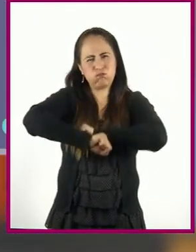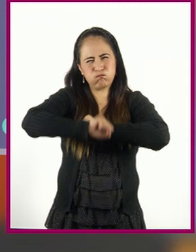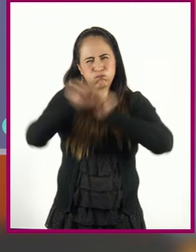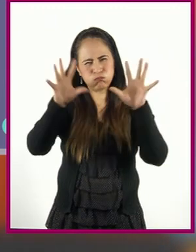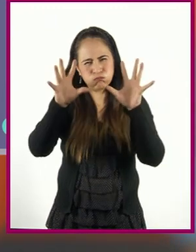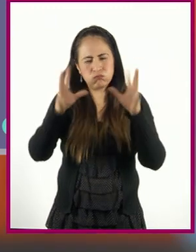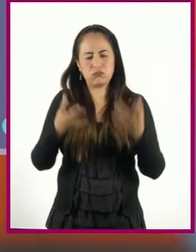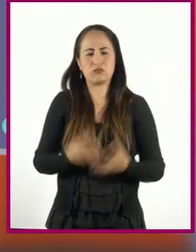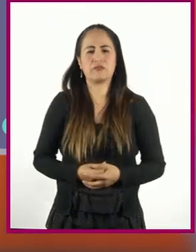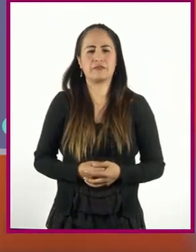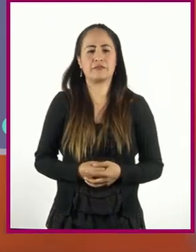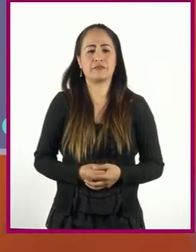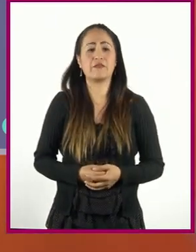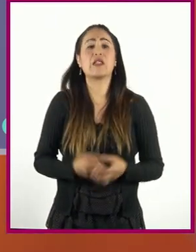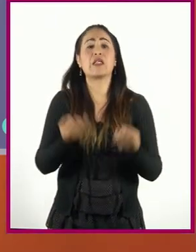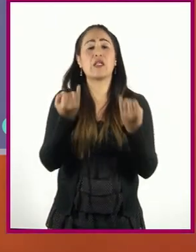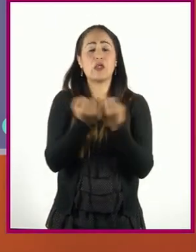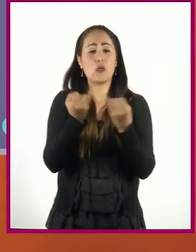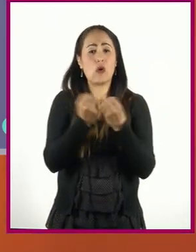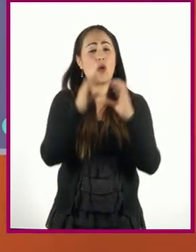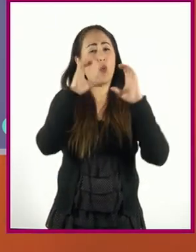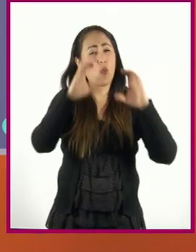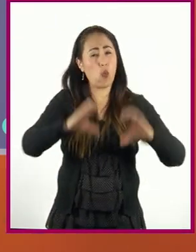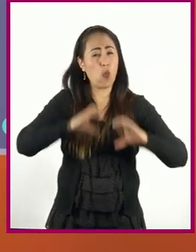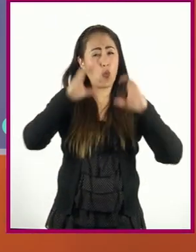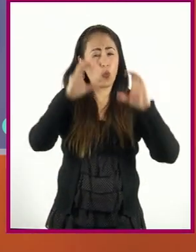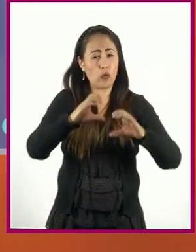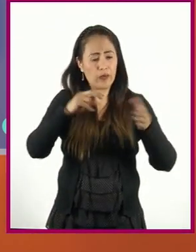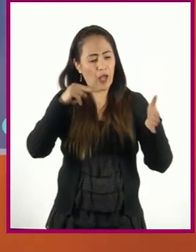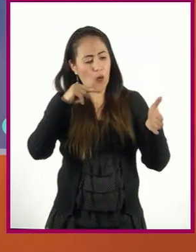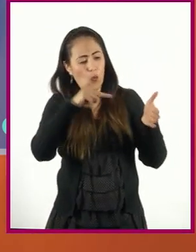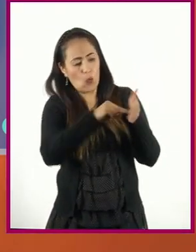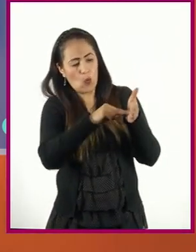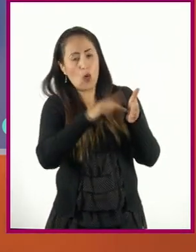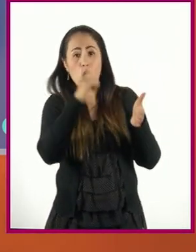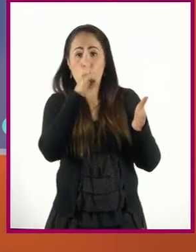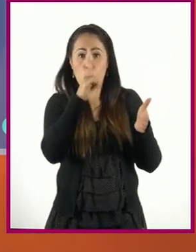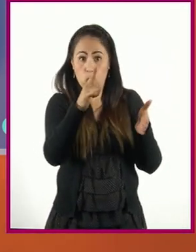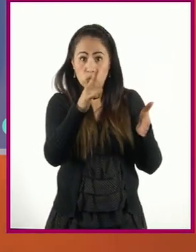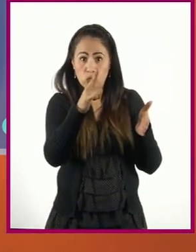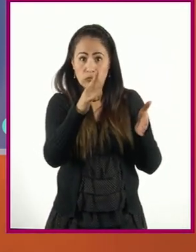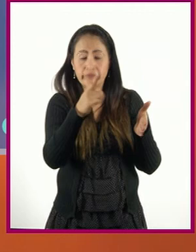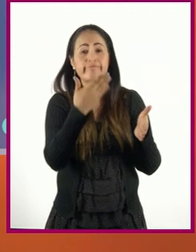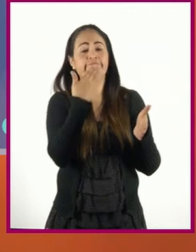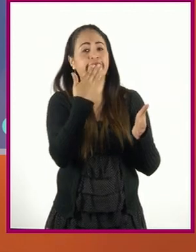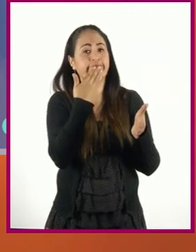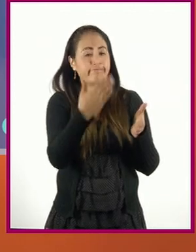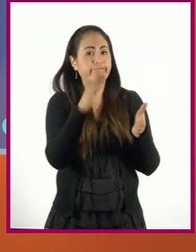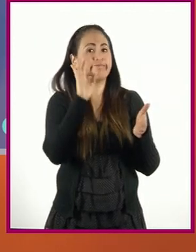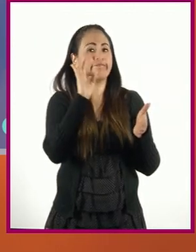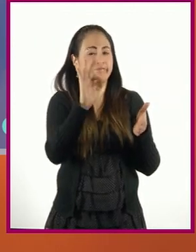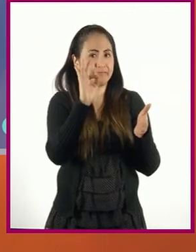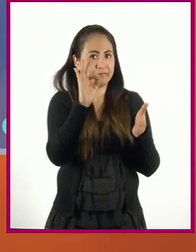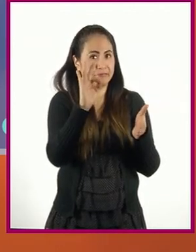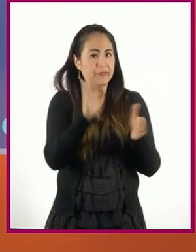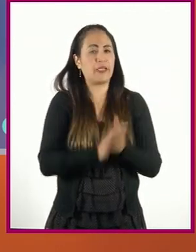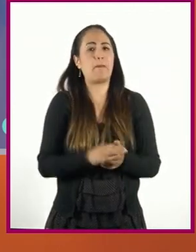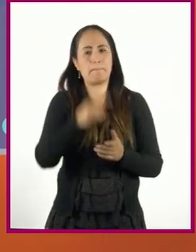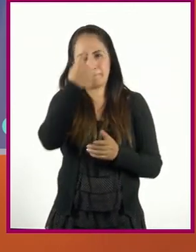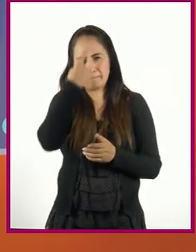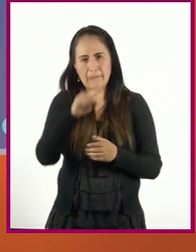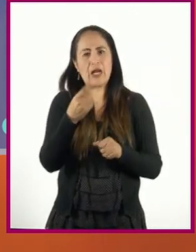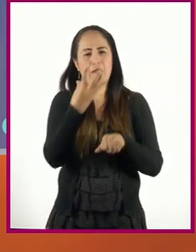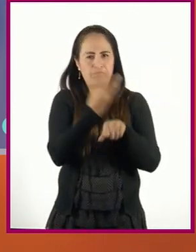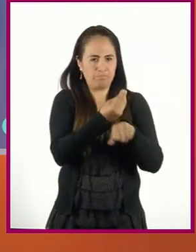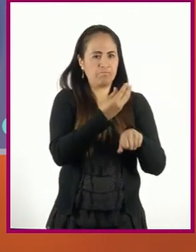es importante verificar que la instalación eléctrica esté en óptimas condiciones para su funcionamiento